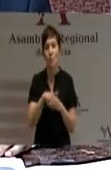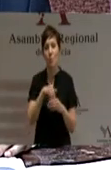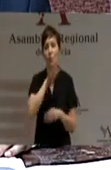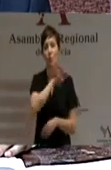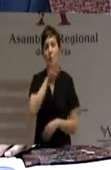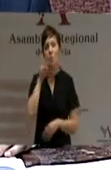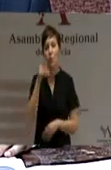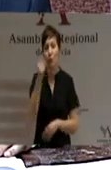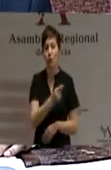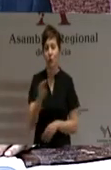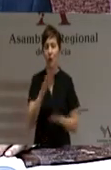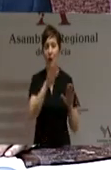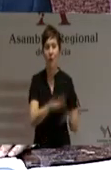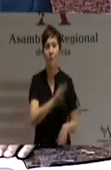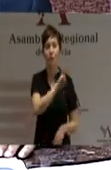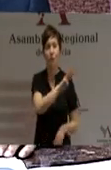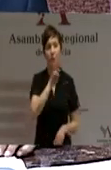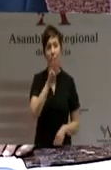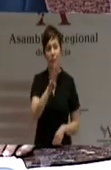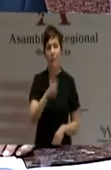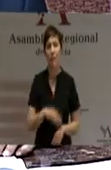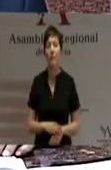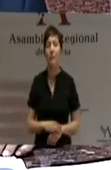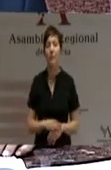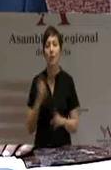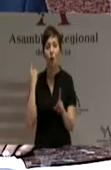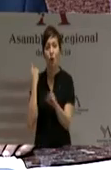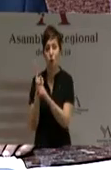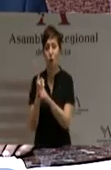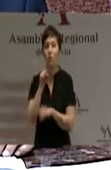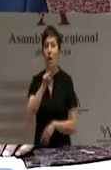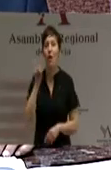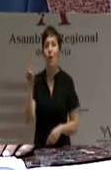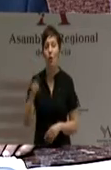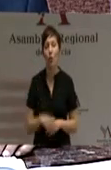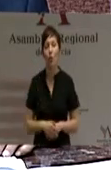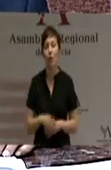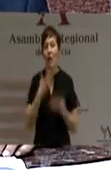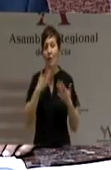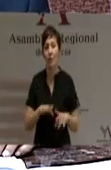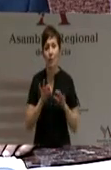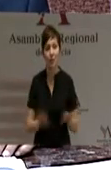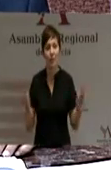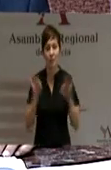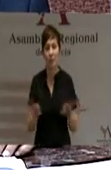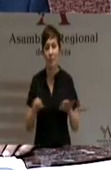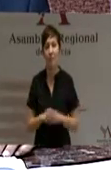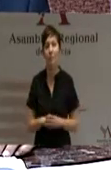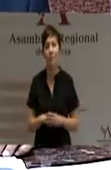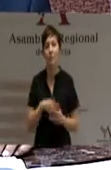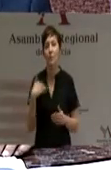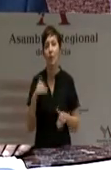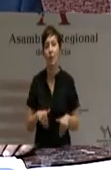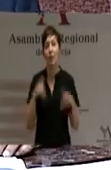44, votos a favor 33, votos en contra 11, ninguna abstención. Habiendo obtenido el